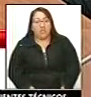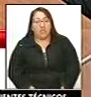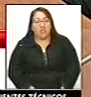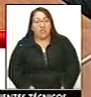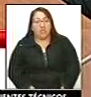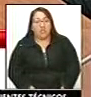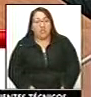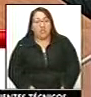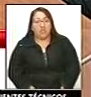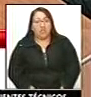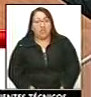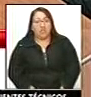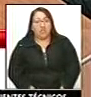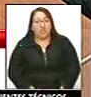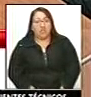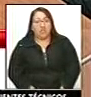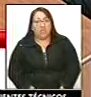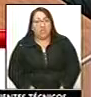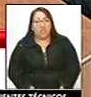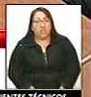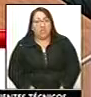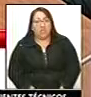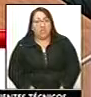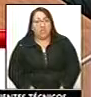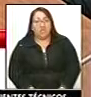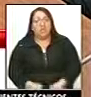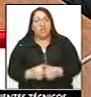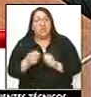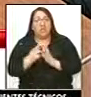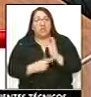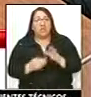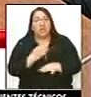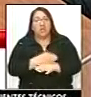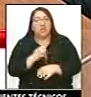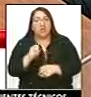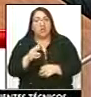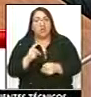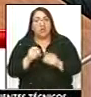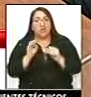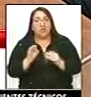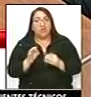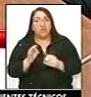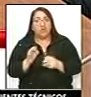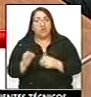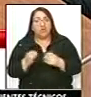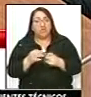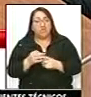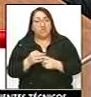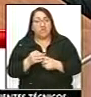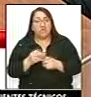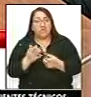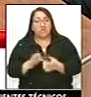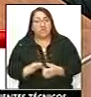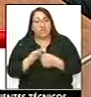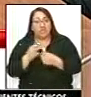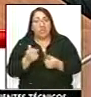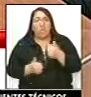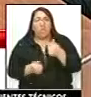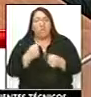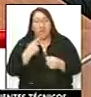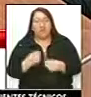brevemente, también tiene correlación con el reglamento de la ley antes mencionada, porque justamente se señala de manera específica cuál